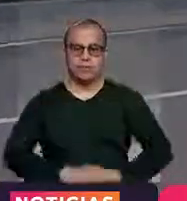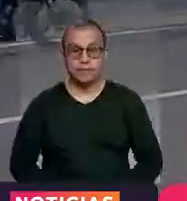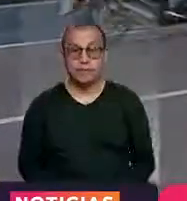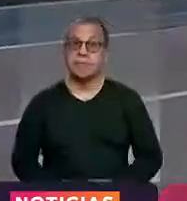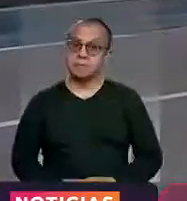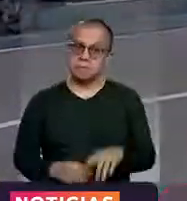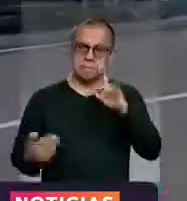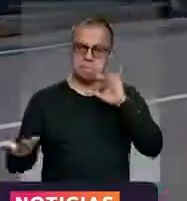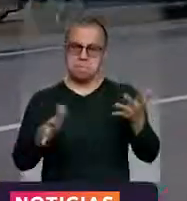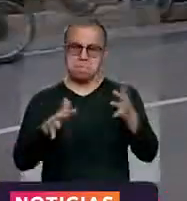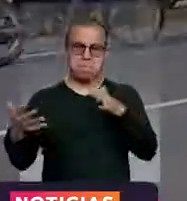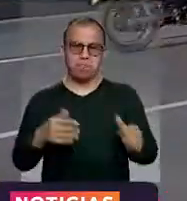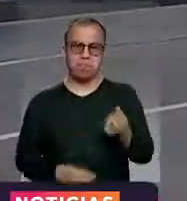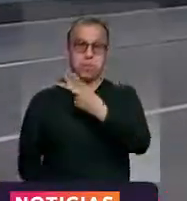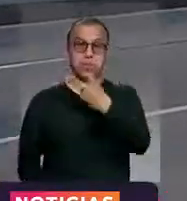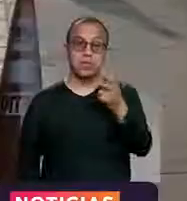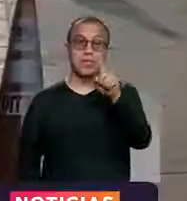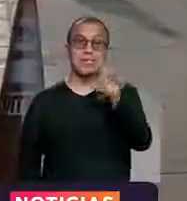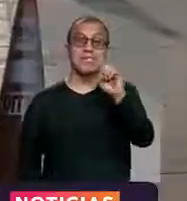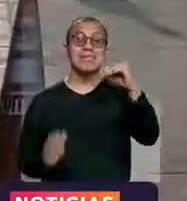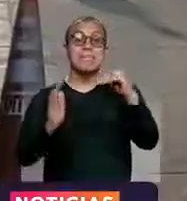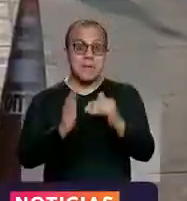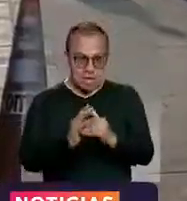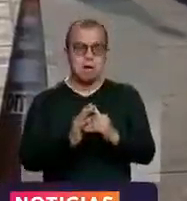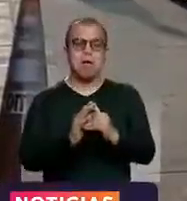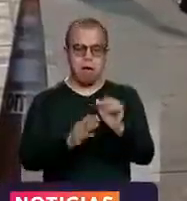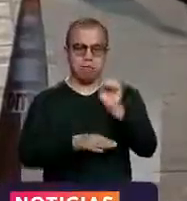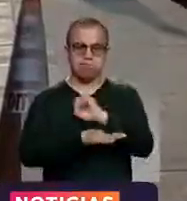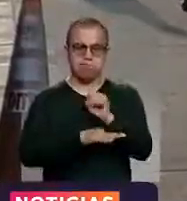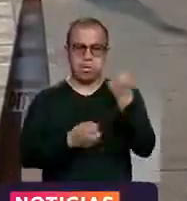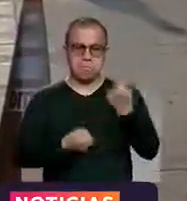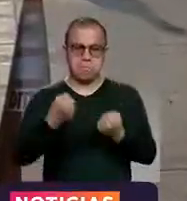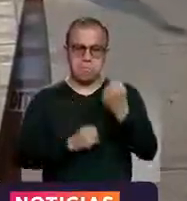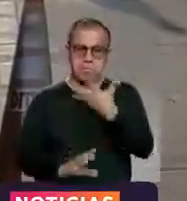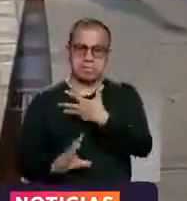autoridades prevén que alrededor de 260 mil conductores saldrán este fin de semana de la ciudad.